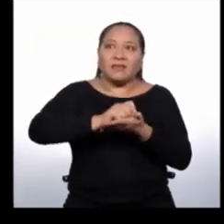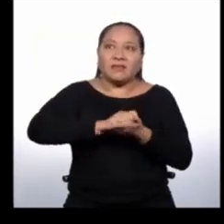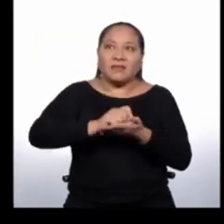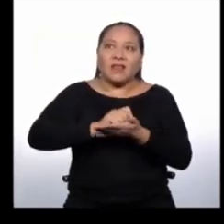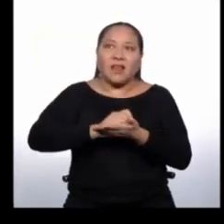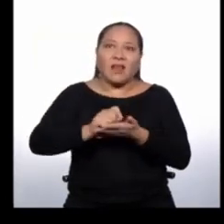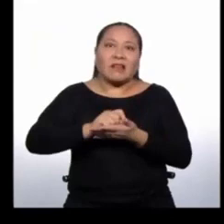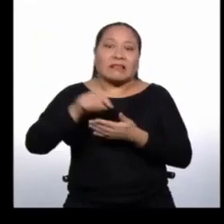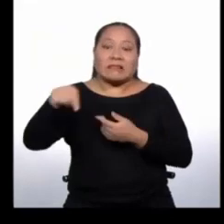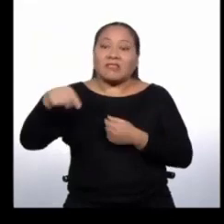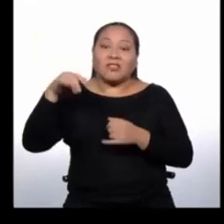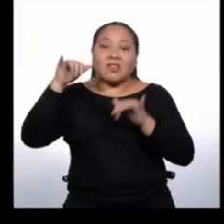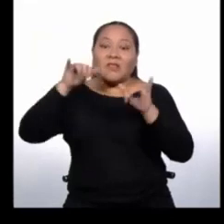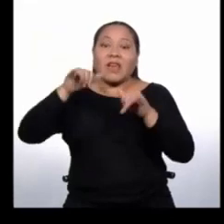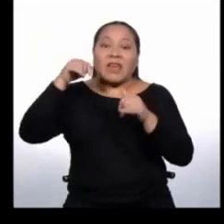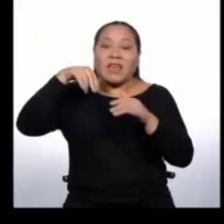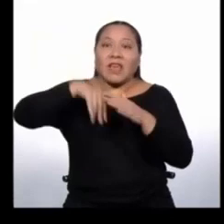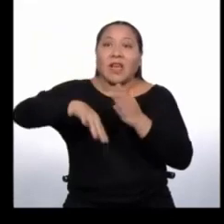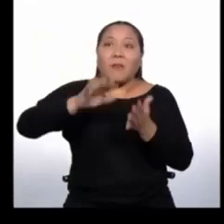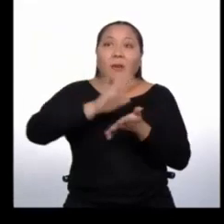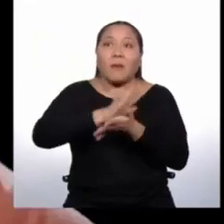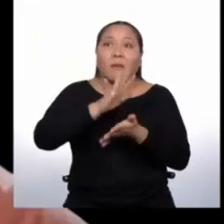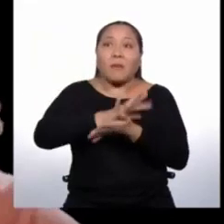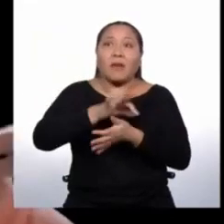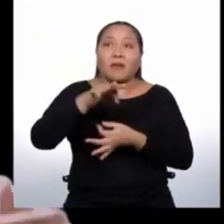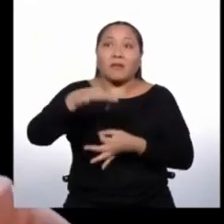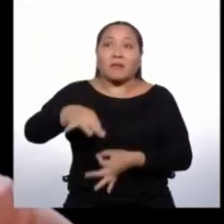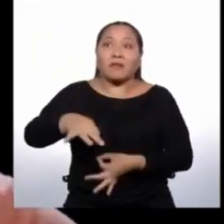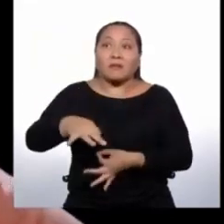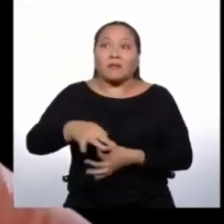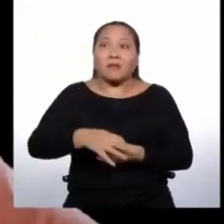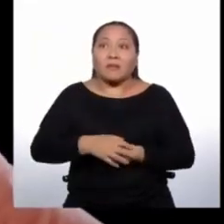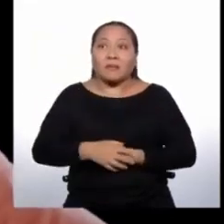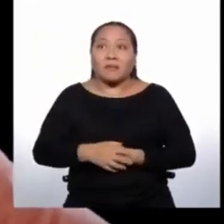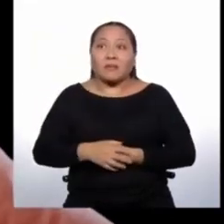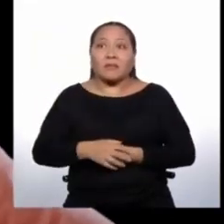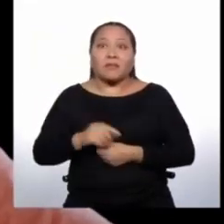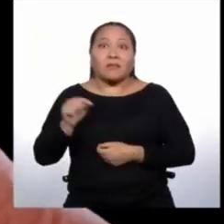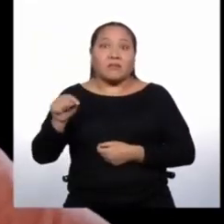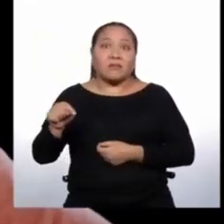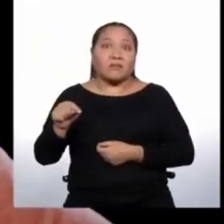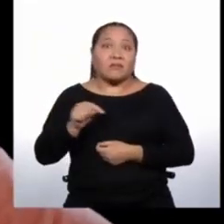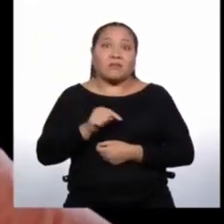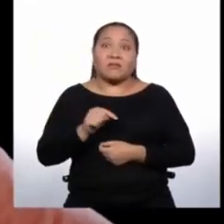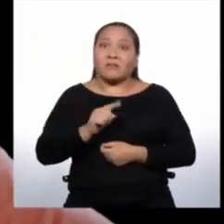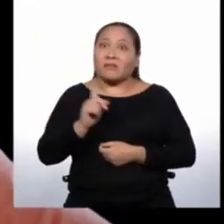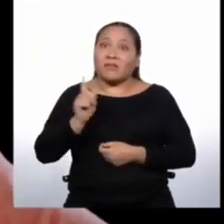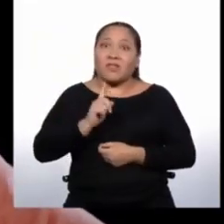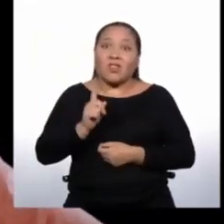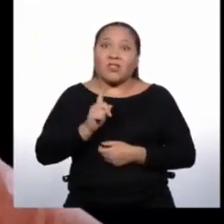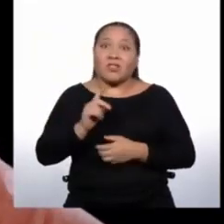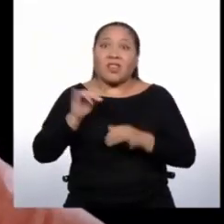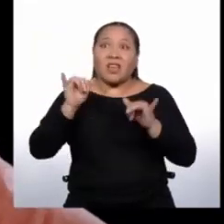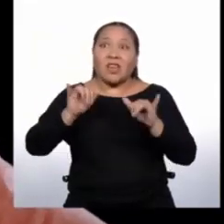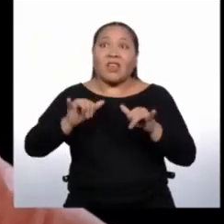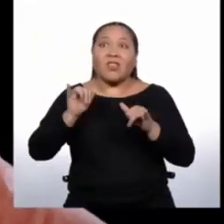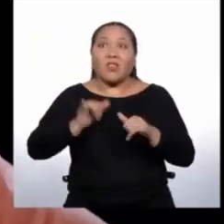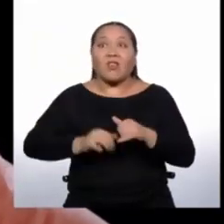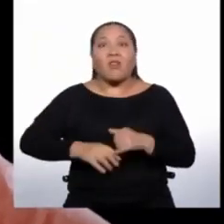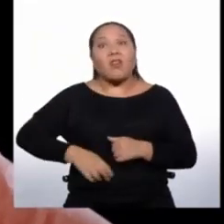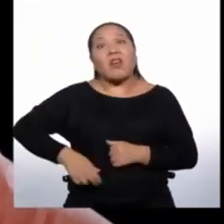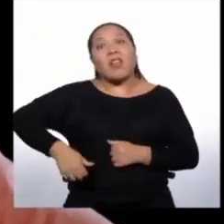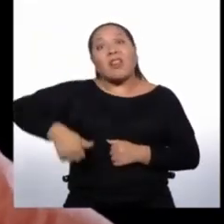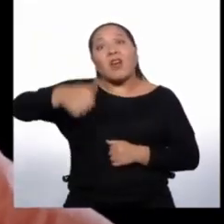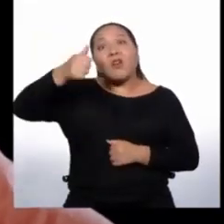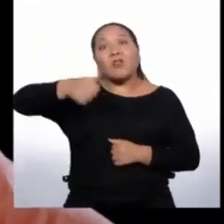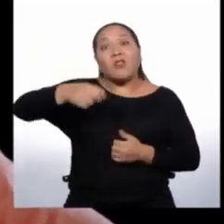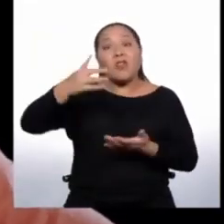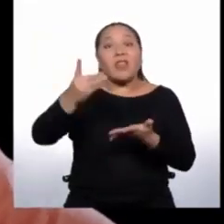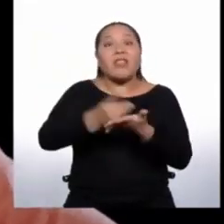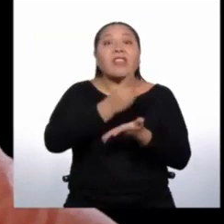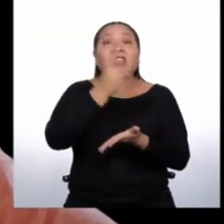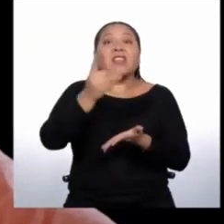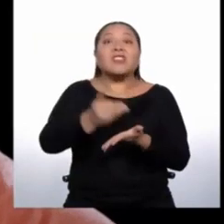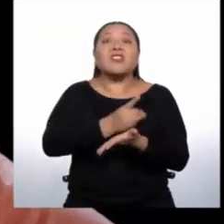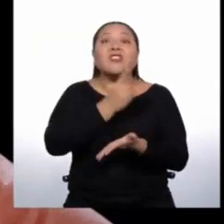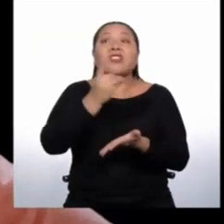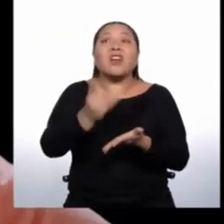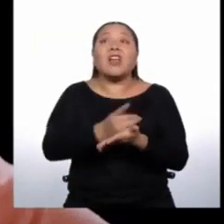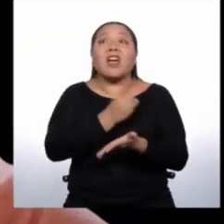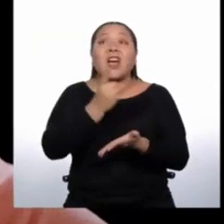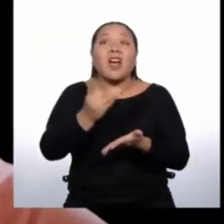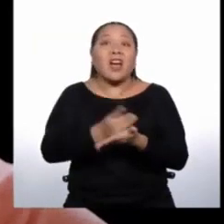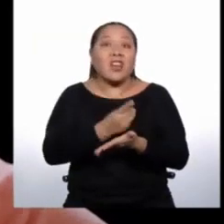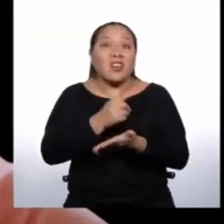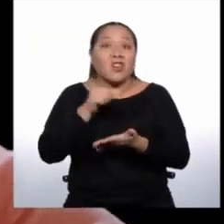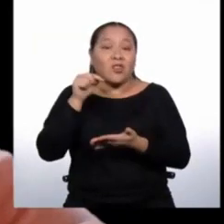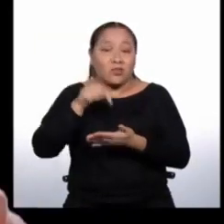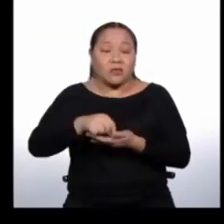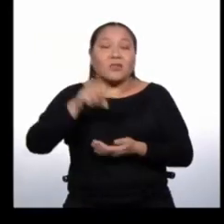proceso, y en breve tiempo vio fallada su causa en primera y segunda instancia. Con la autoridad del diccionario de la lengua vio el